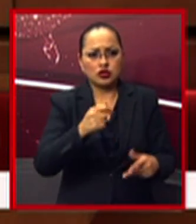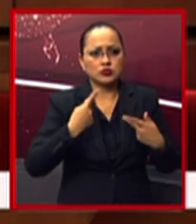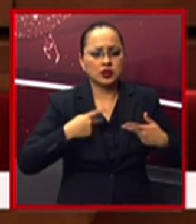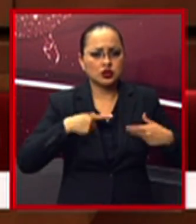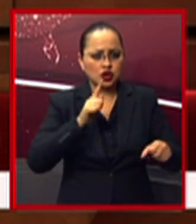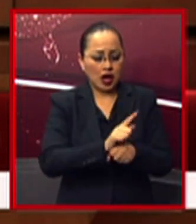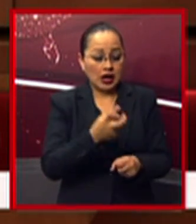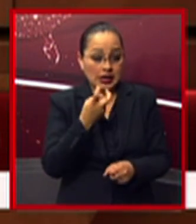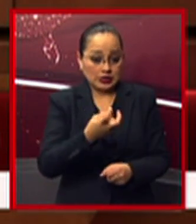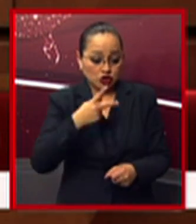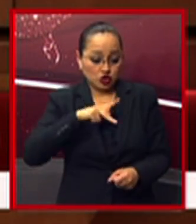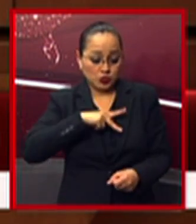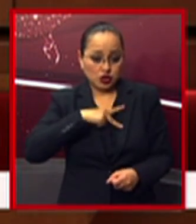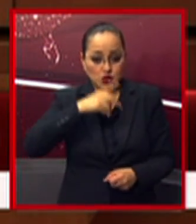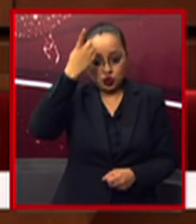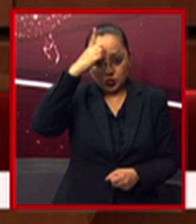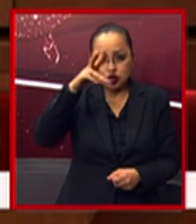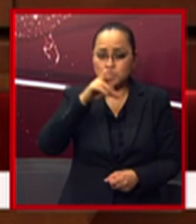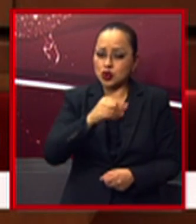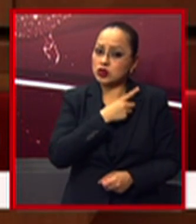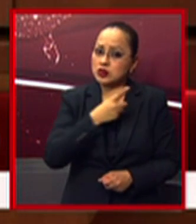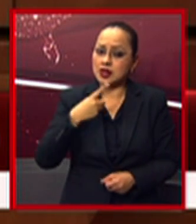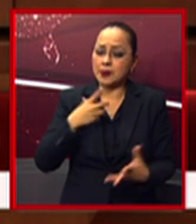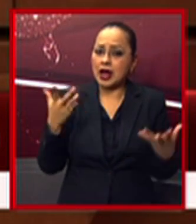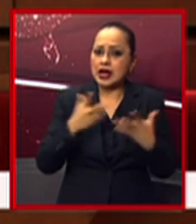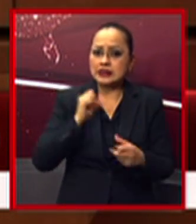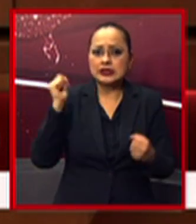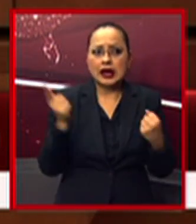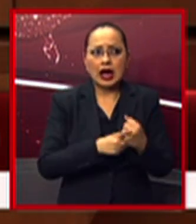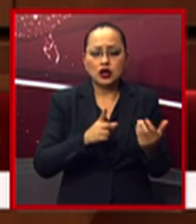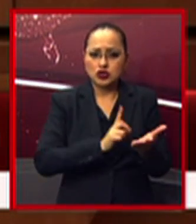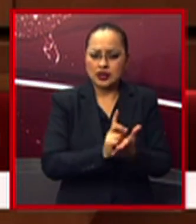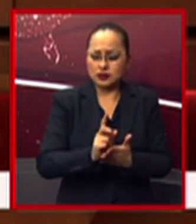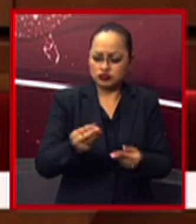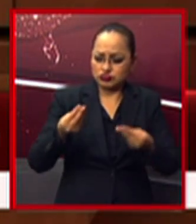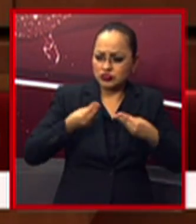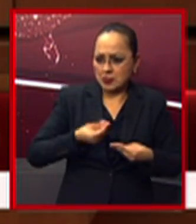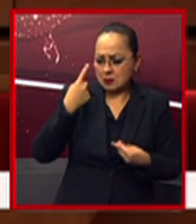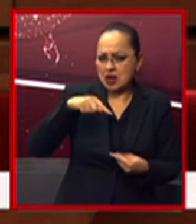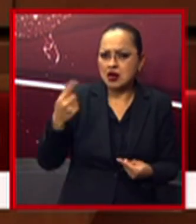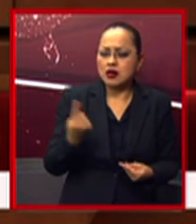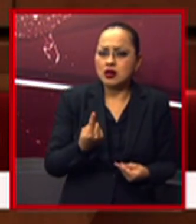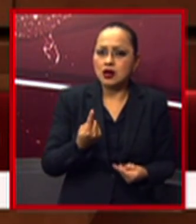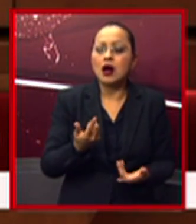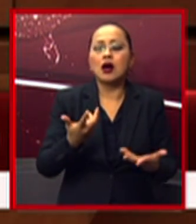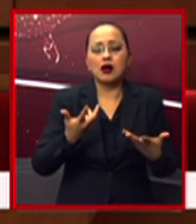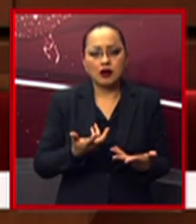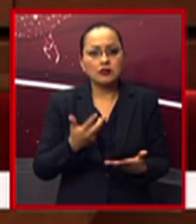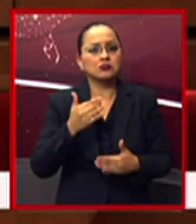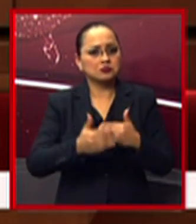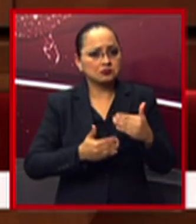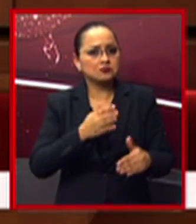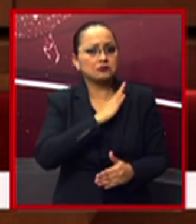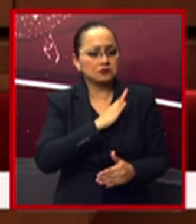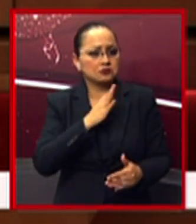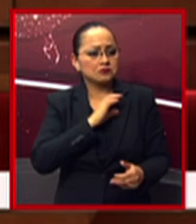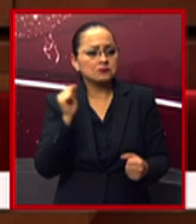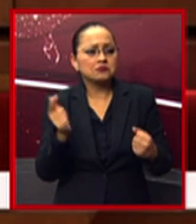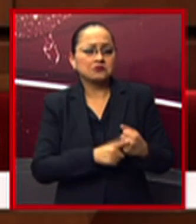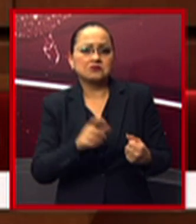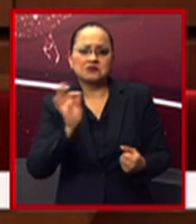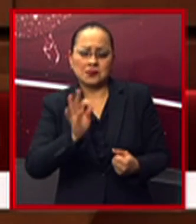no necesitará ejercer algún derecho arco para atacar